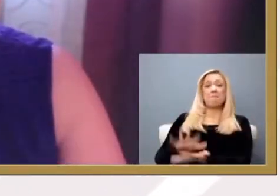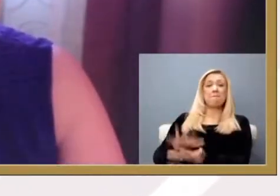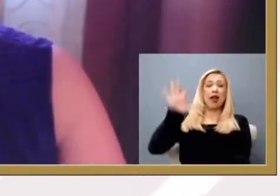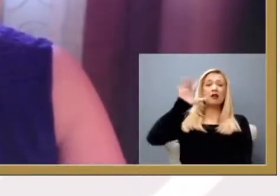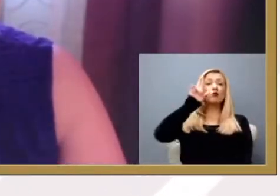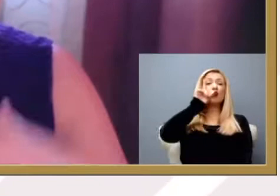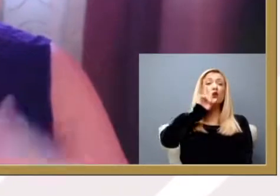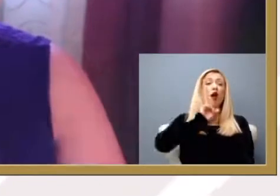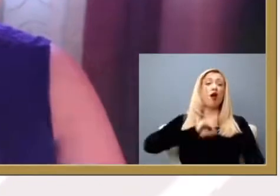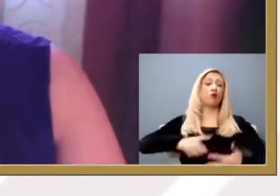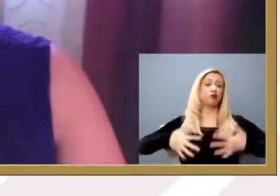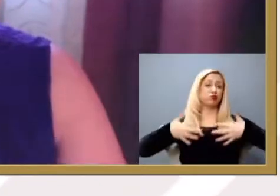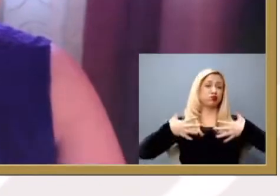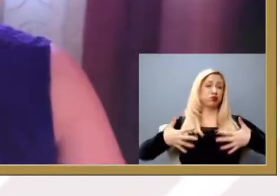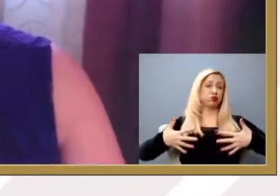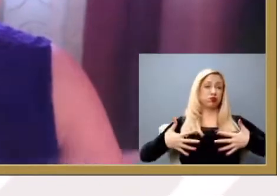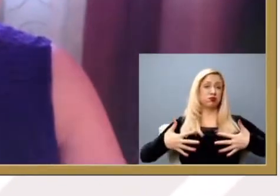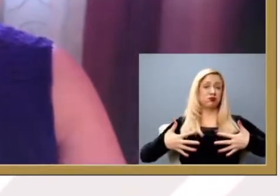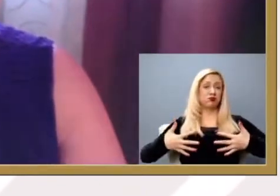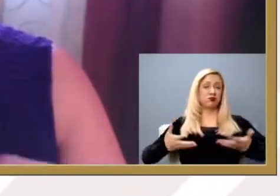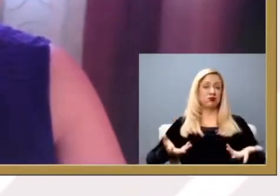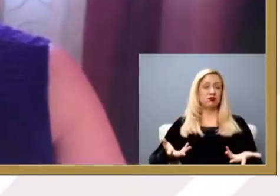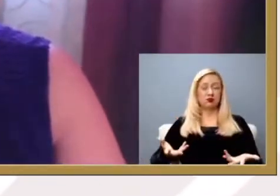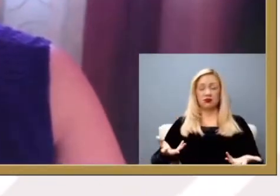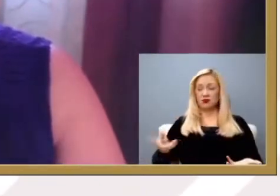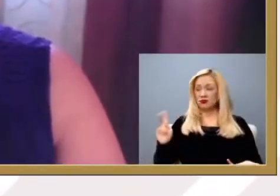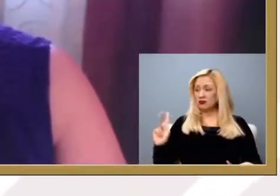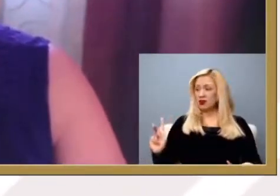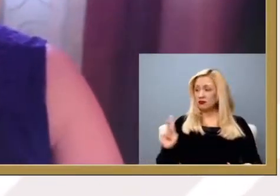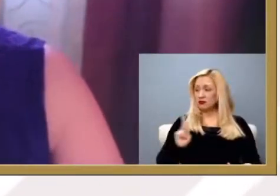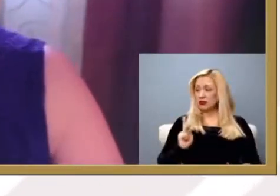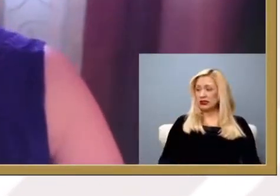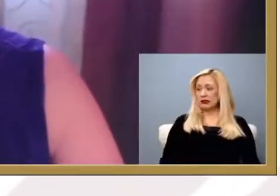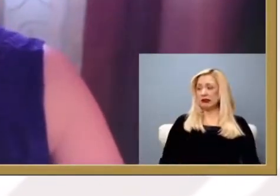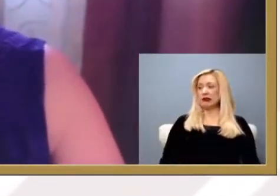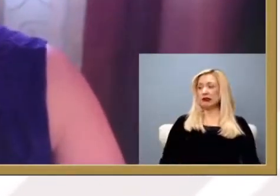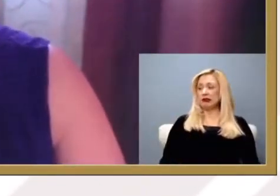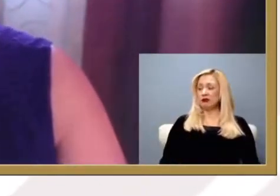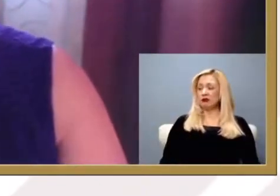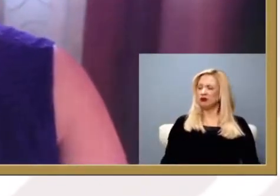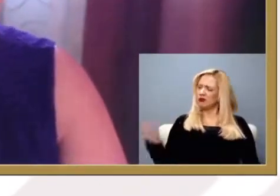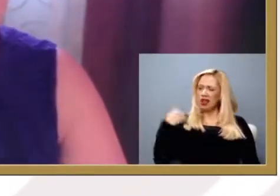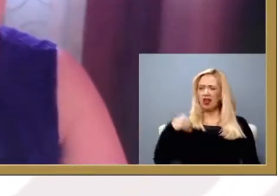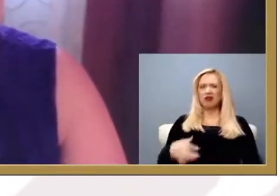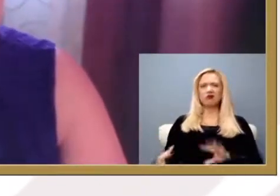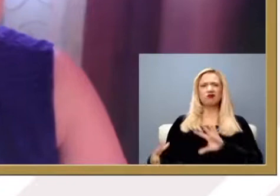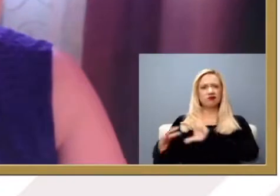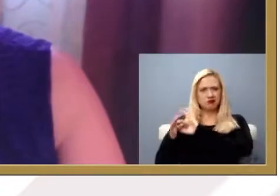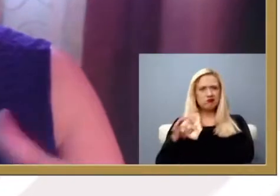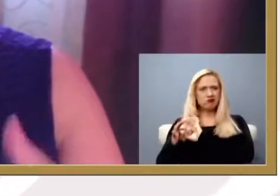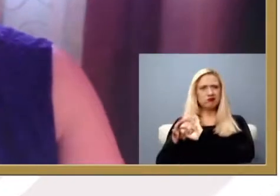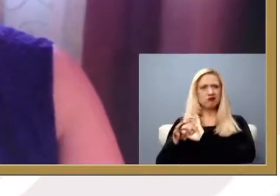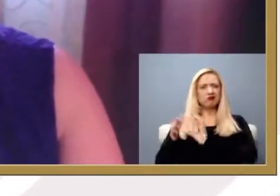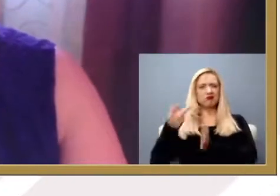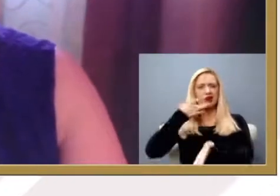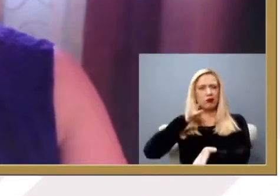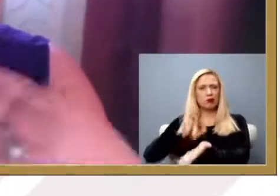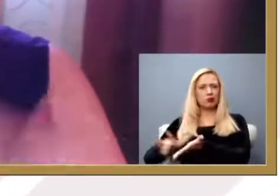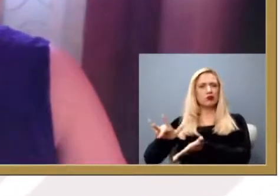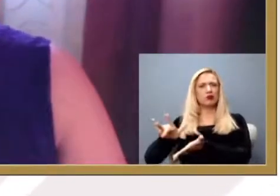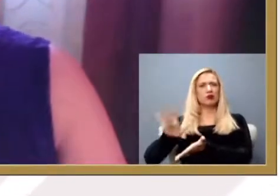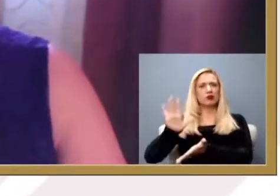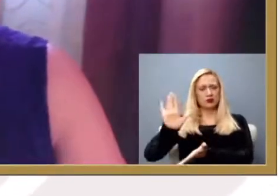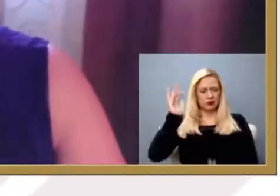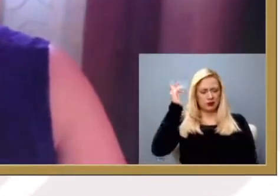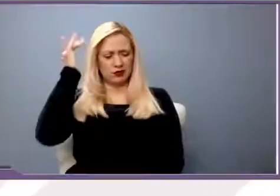que han vivido cosas como tú, y empiezas a hacer como estas redes de apoyo primero y luego unas redes de análisis también, porque al final de cuentas, si